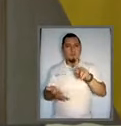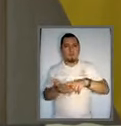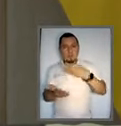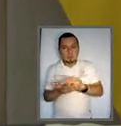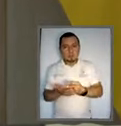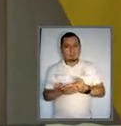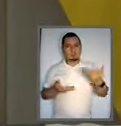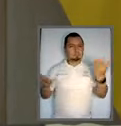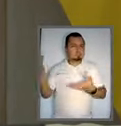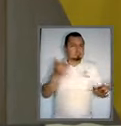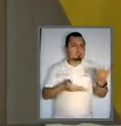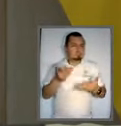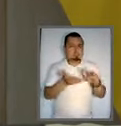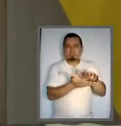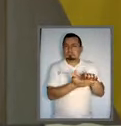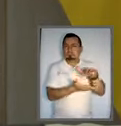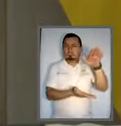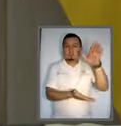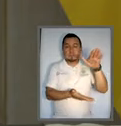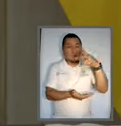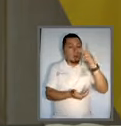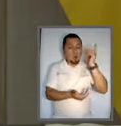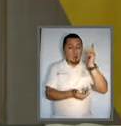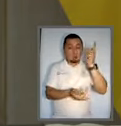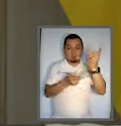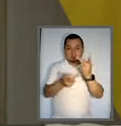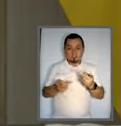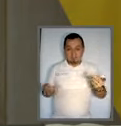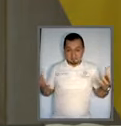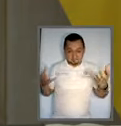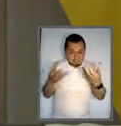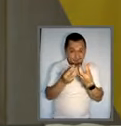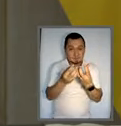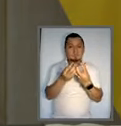propuestas. Yo confío en que el documento rector que vamos a acordar